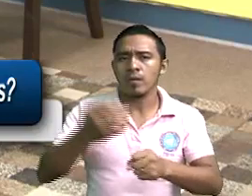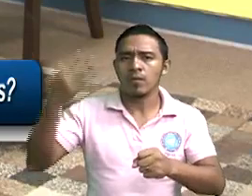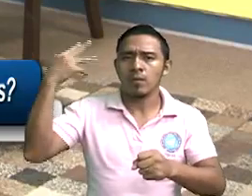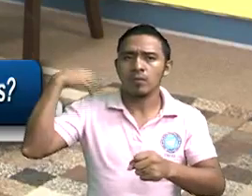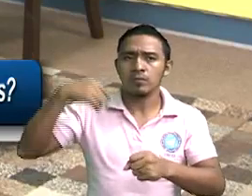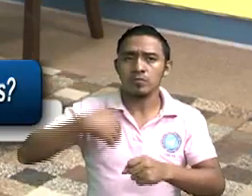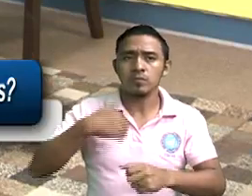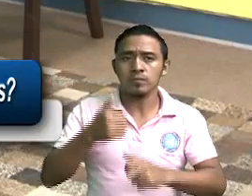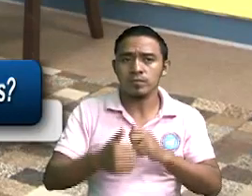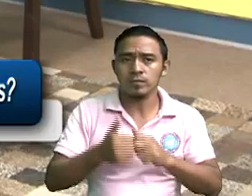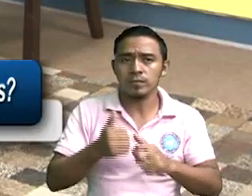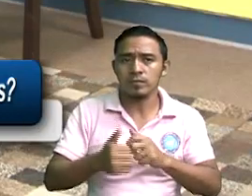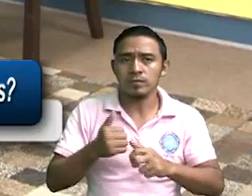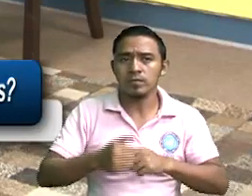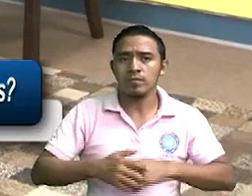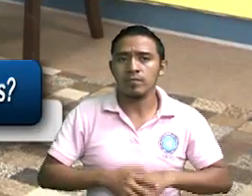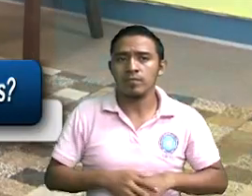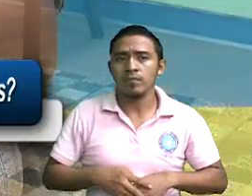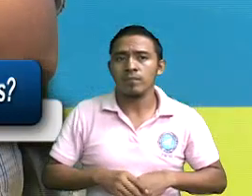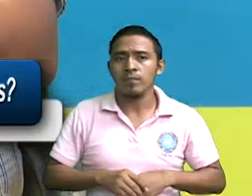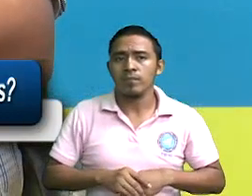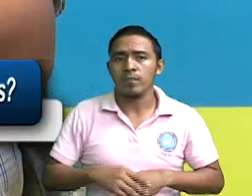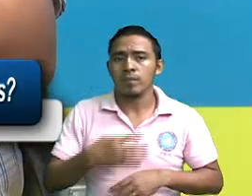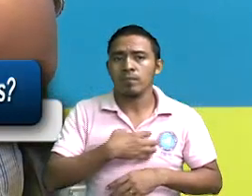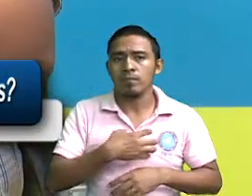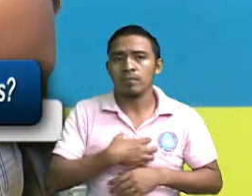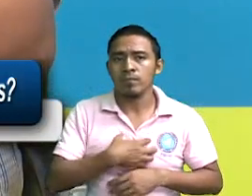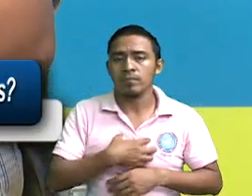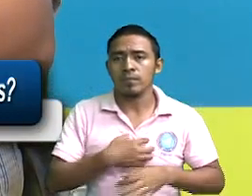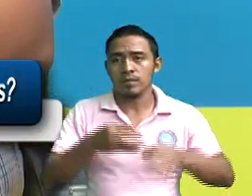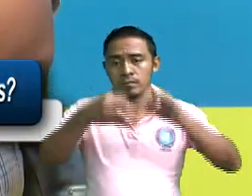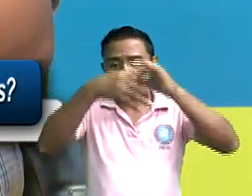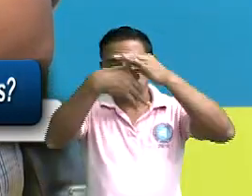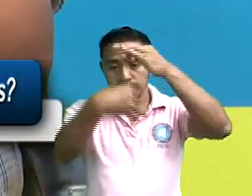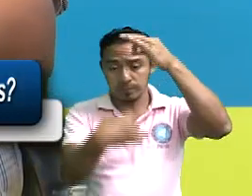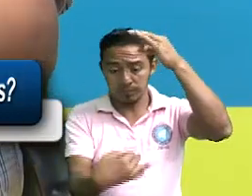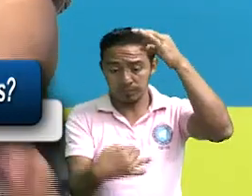problema de los dos nervios últimos de la columna.